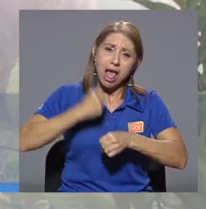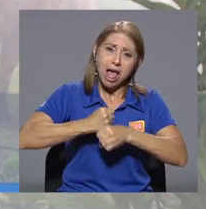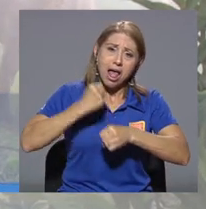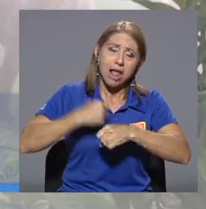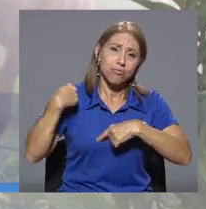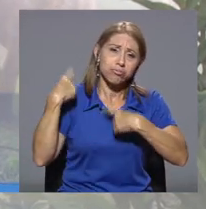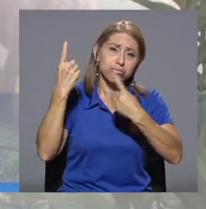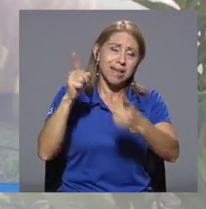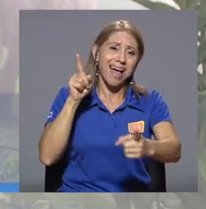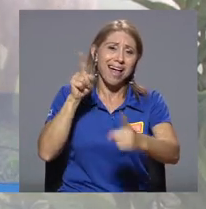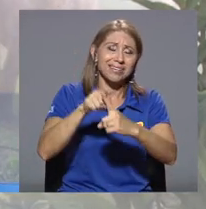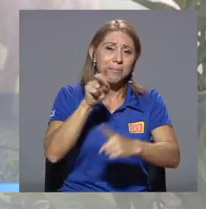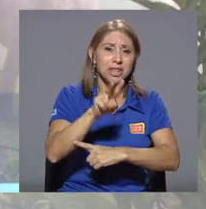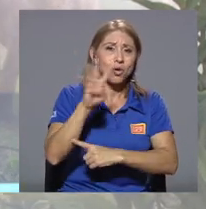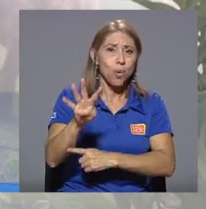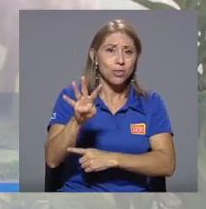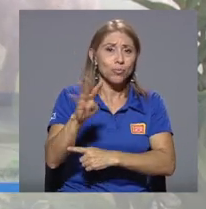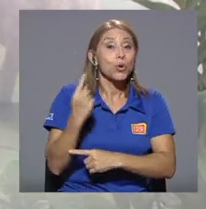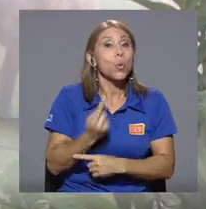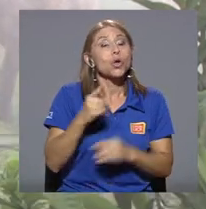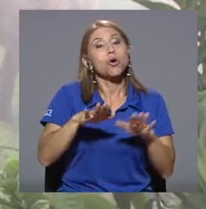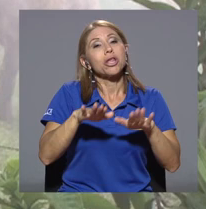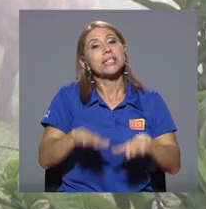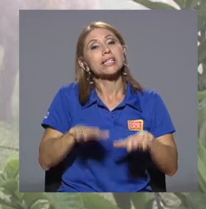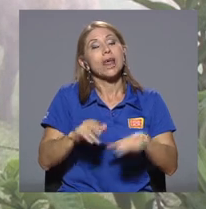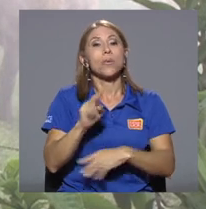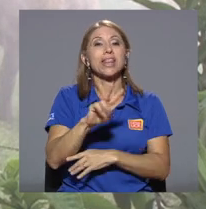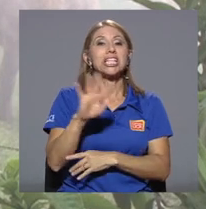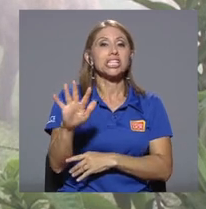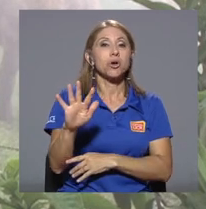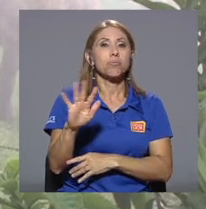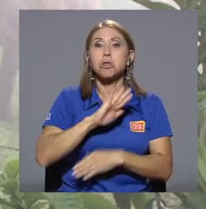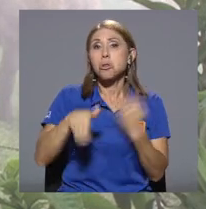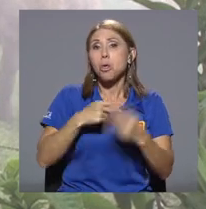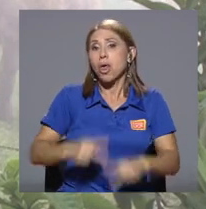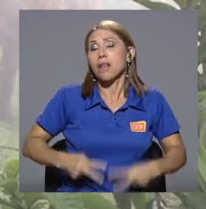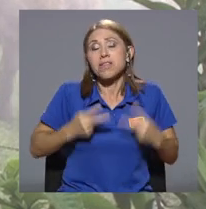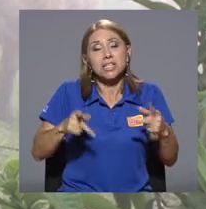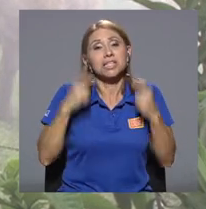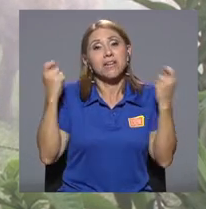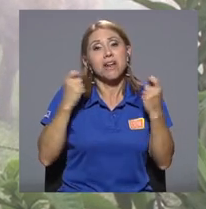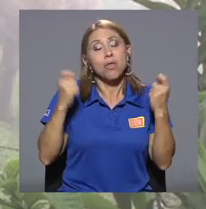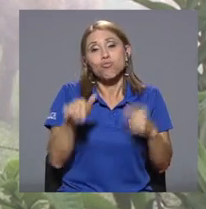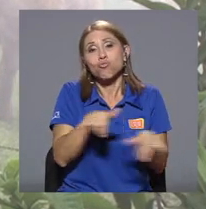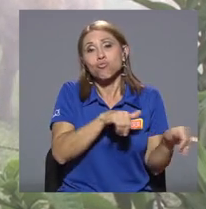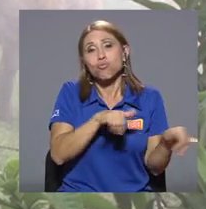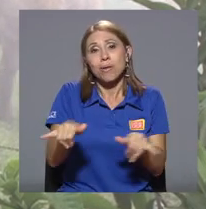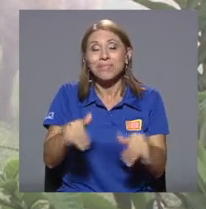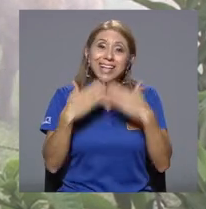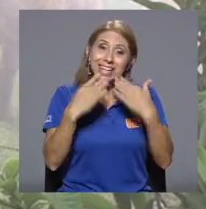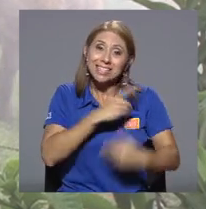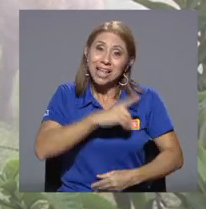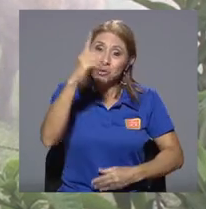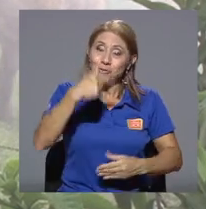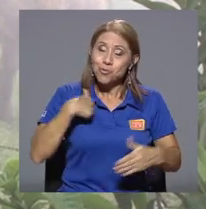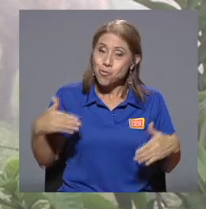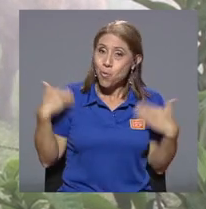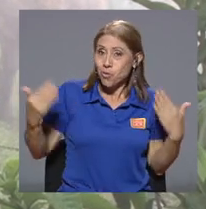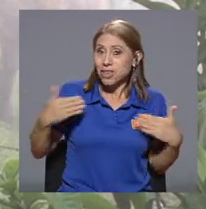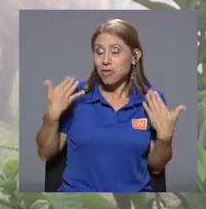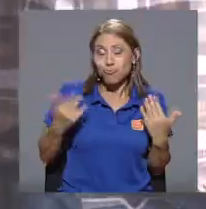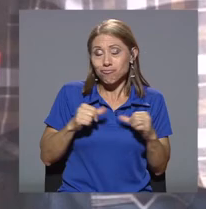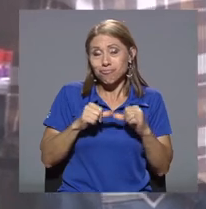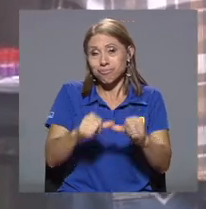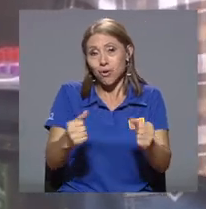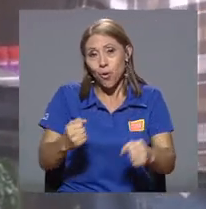24. Lo único que descansábamos era el 25, y entonces a mí toda la vida la he celebrado igual. Gracias a Dios, contento, y ahí sigue